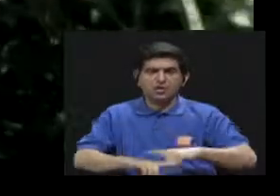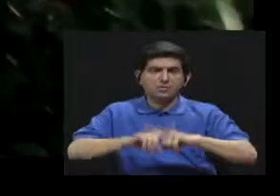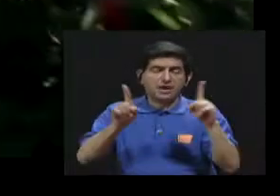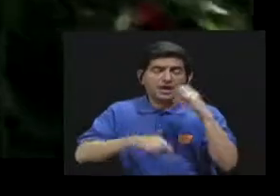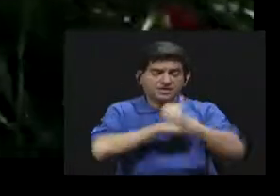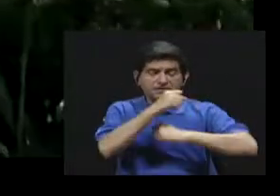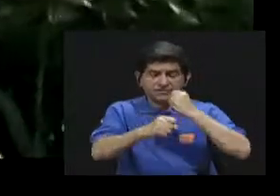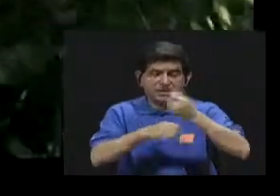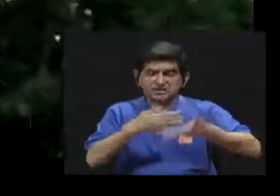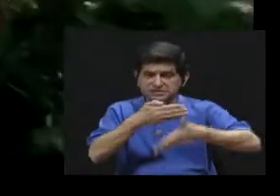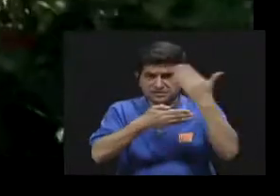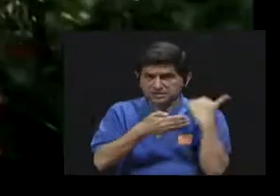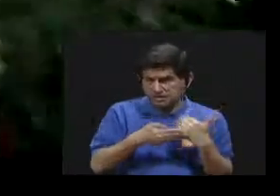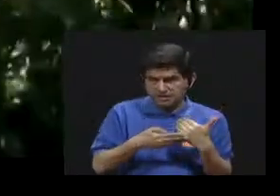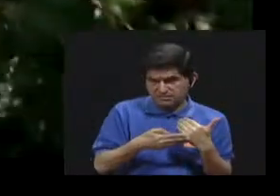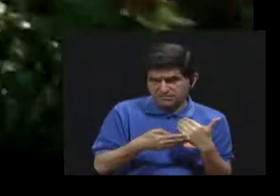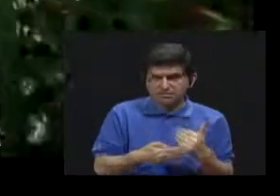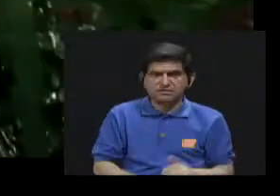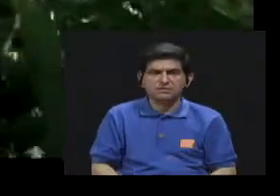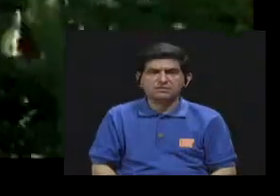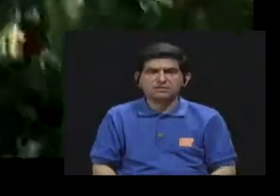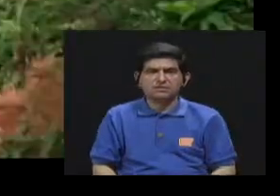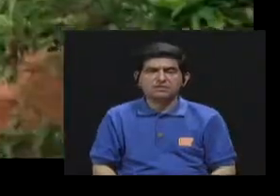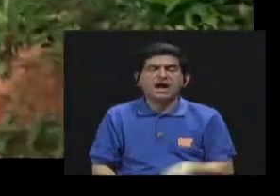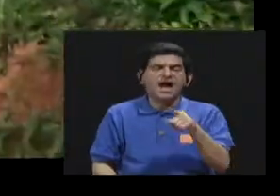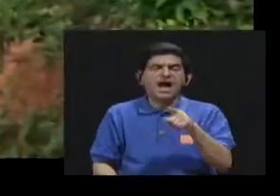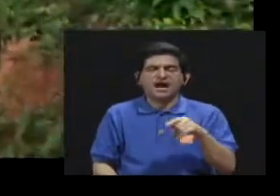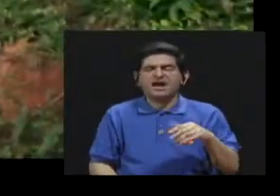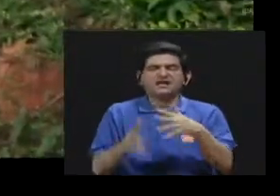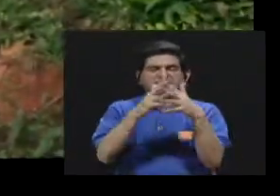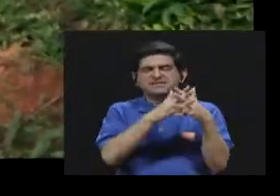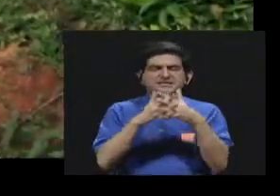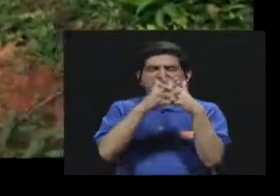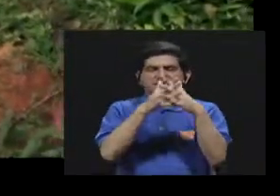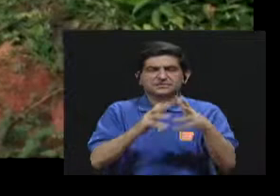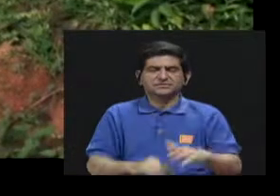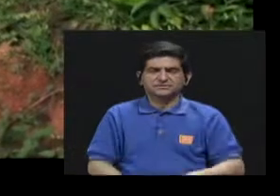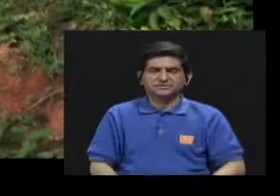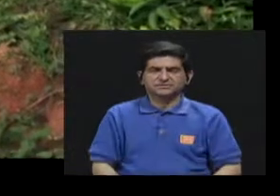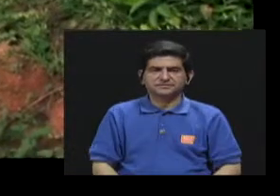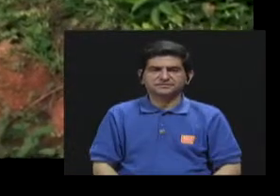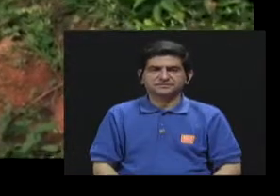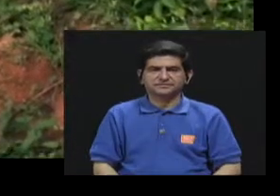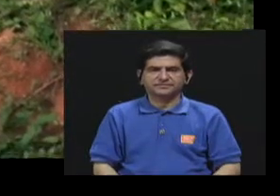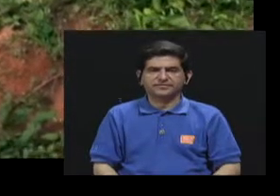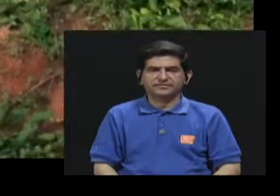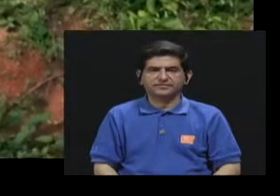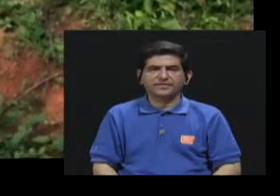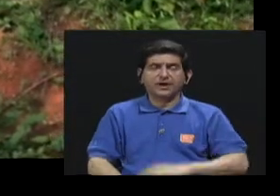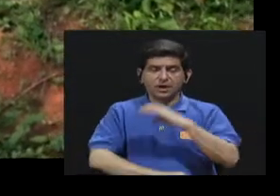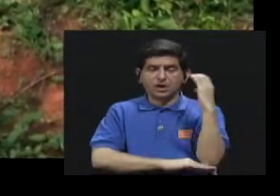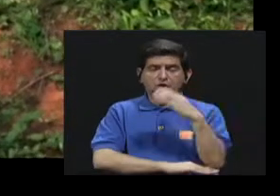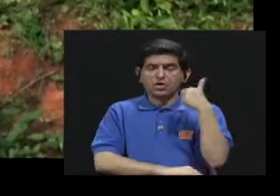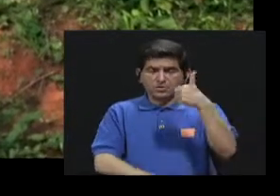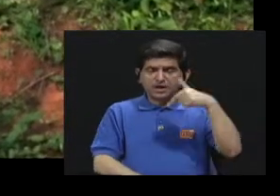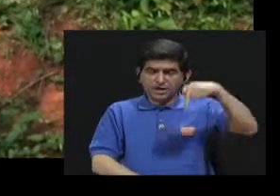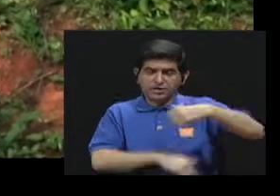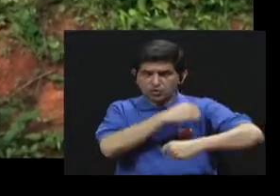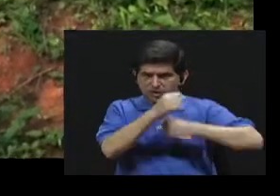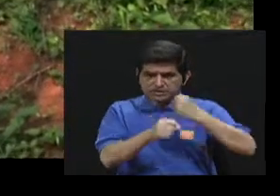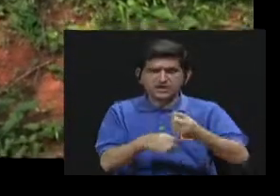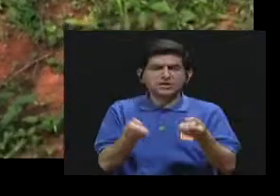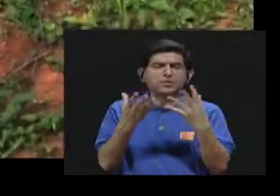diferencia del año pasado, es estadounidense. Estadounidense, sí. El Colombia ganó este